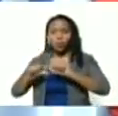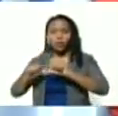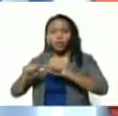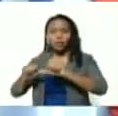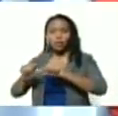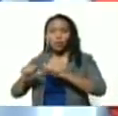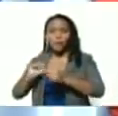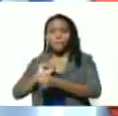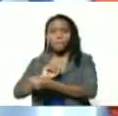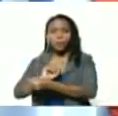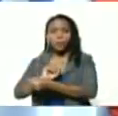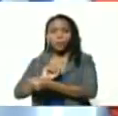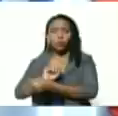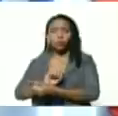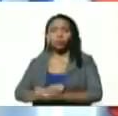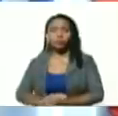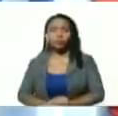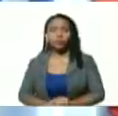con detenido